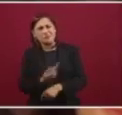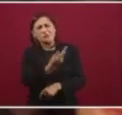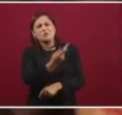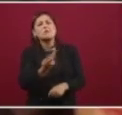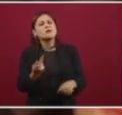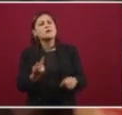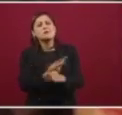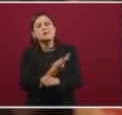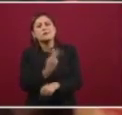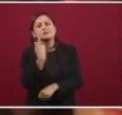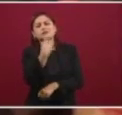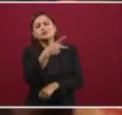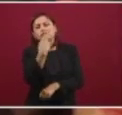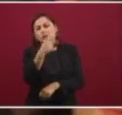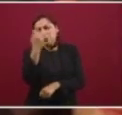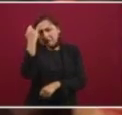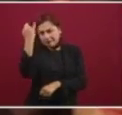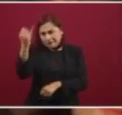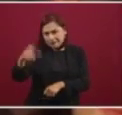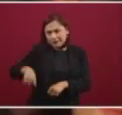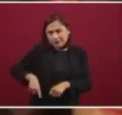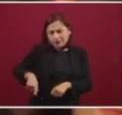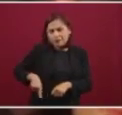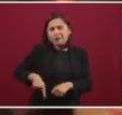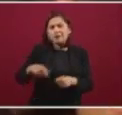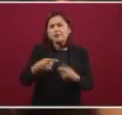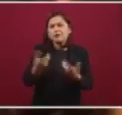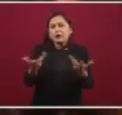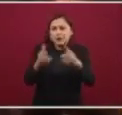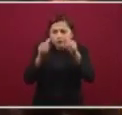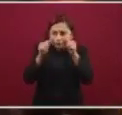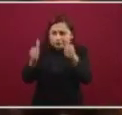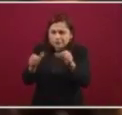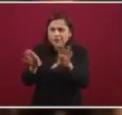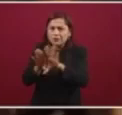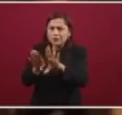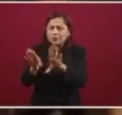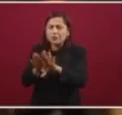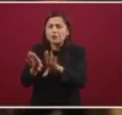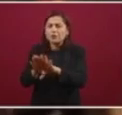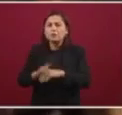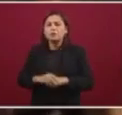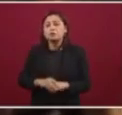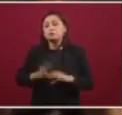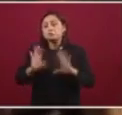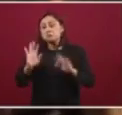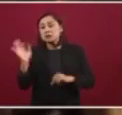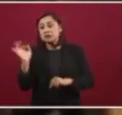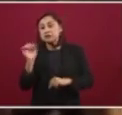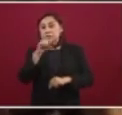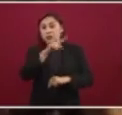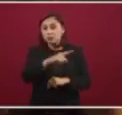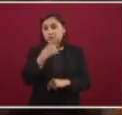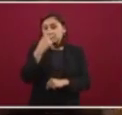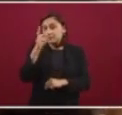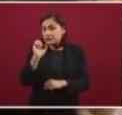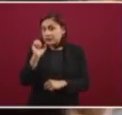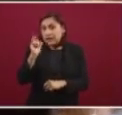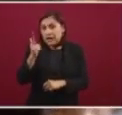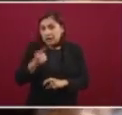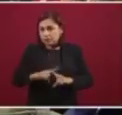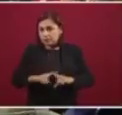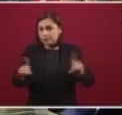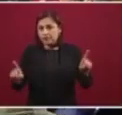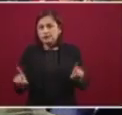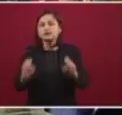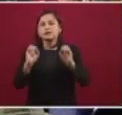problema? Y si considera realizar algún nuevo pronunciamiento o reiterar lo que en aquella ocasión manifestó usted